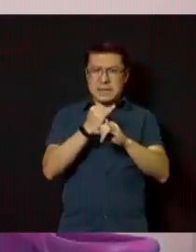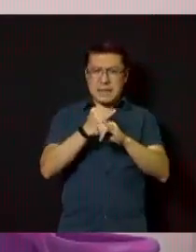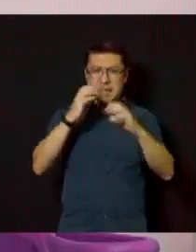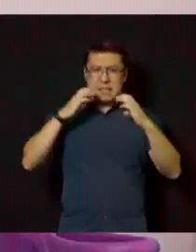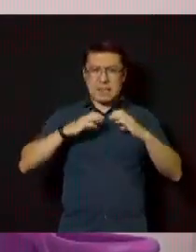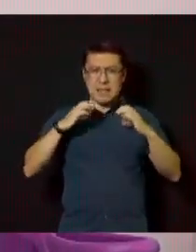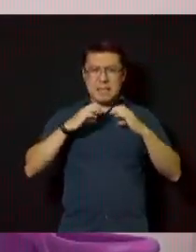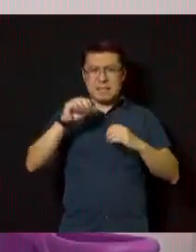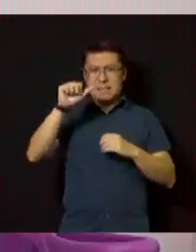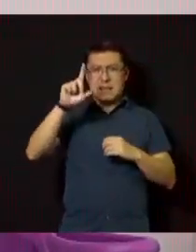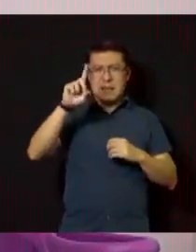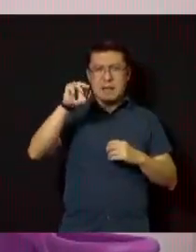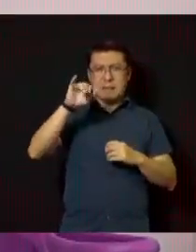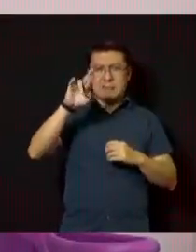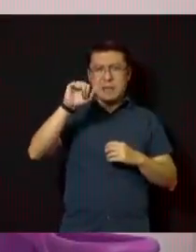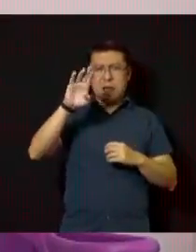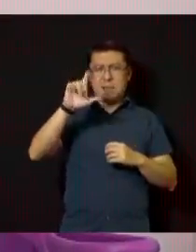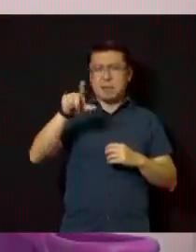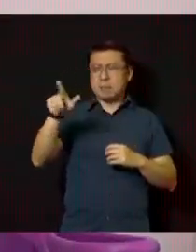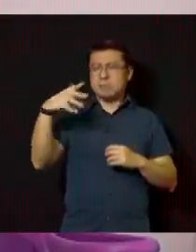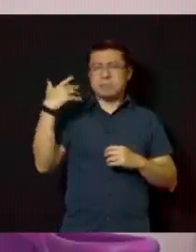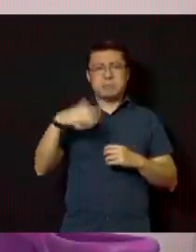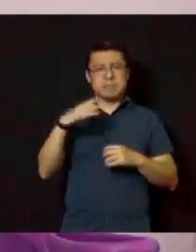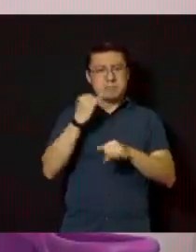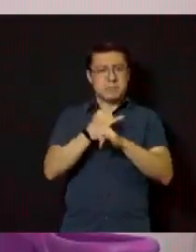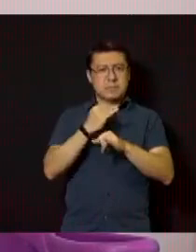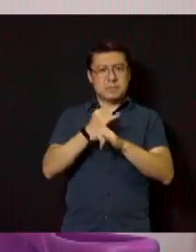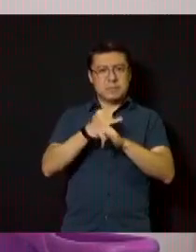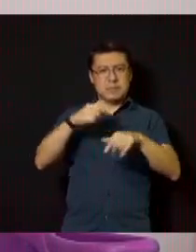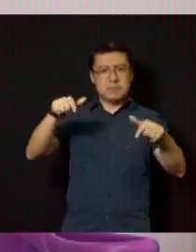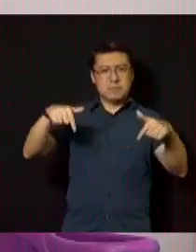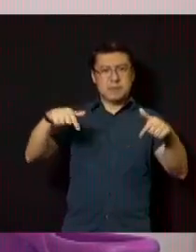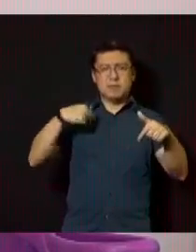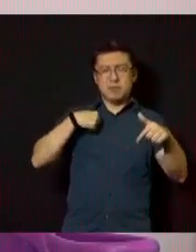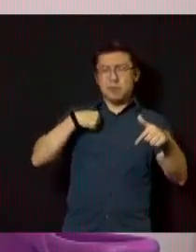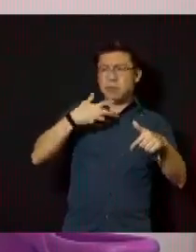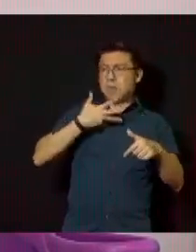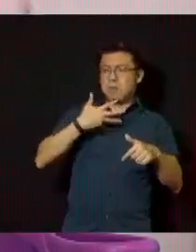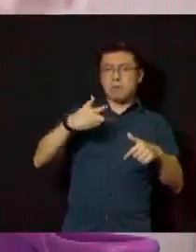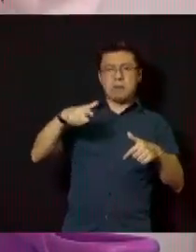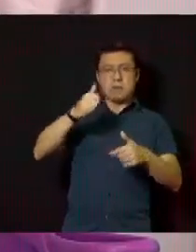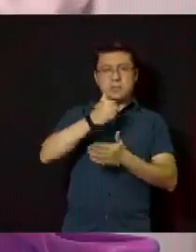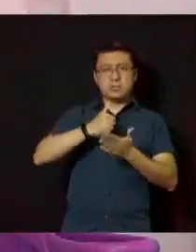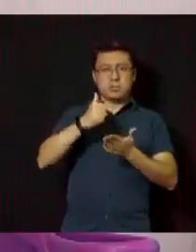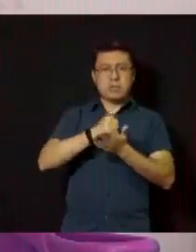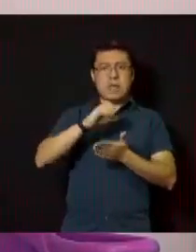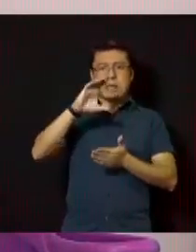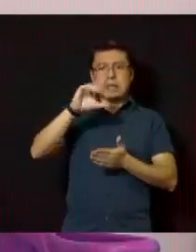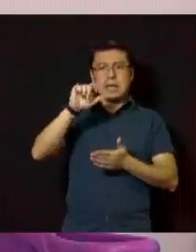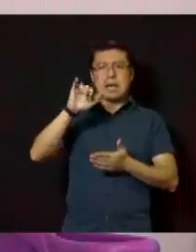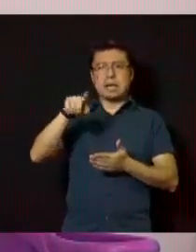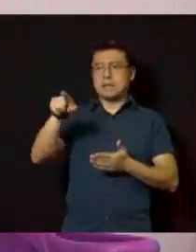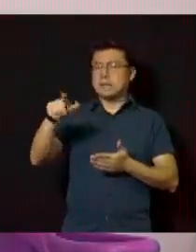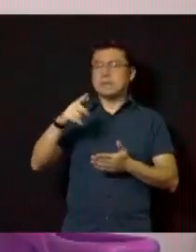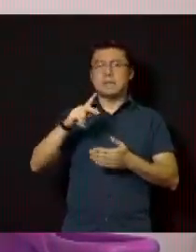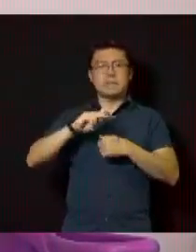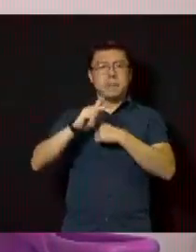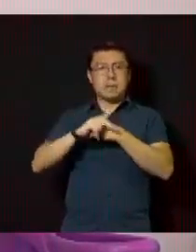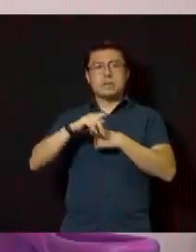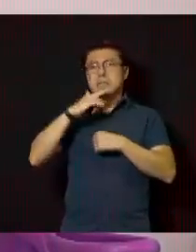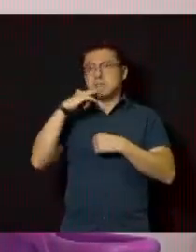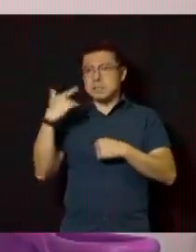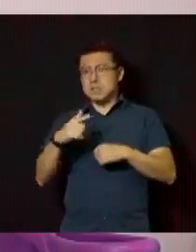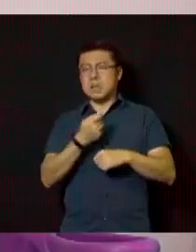tú puedes tener clientes desde, yo tengo clientes desde aquí, desde Cali, desde mi país, en Chile, en España, en